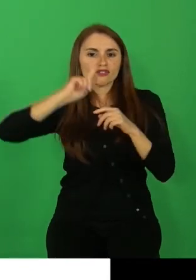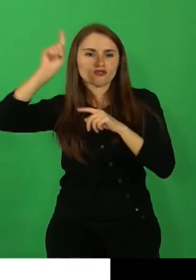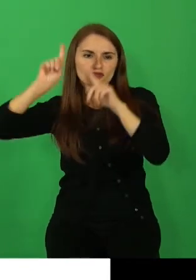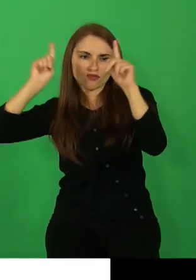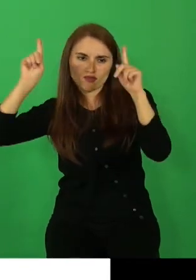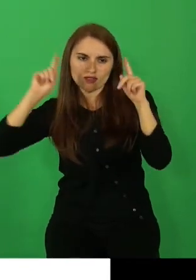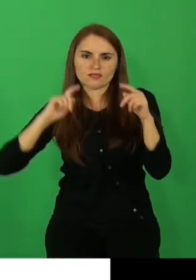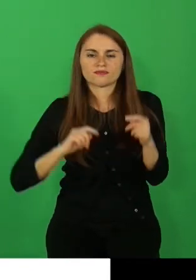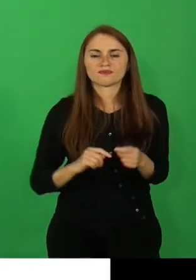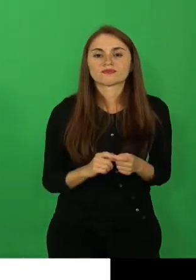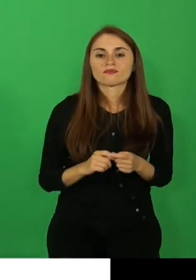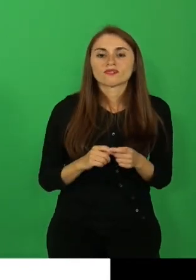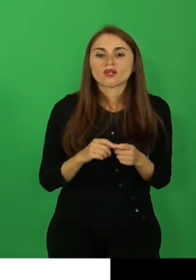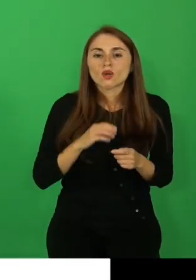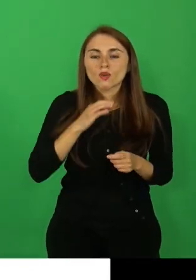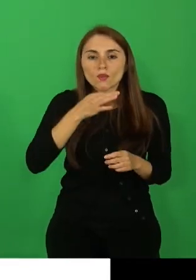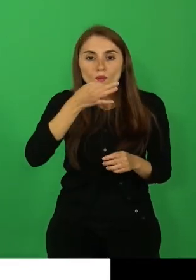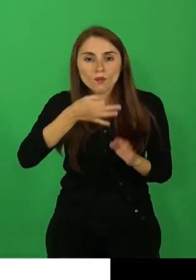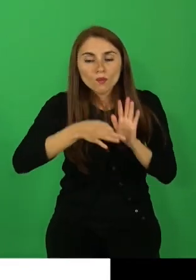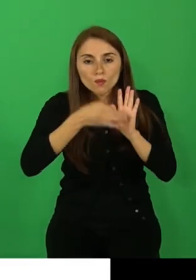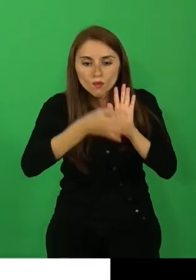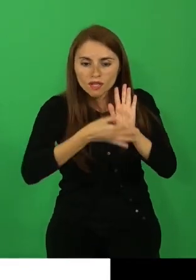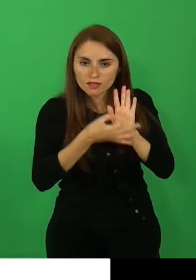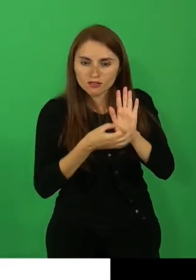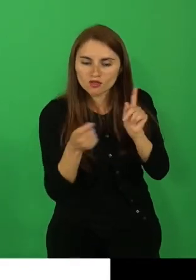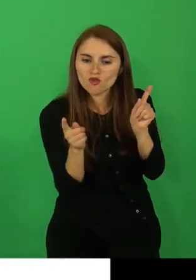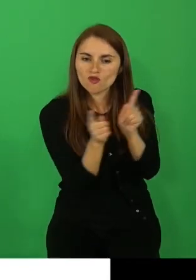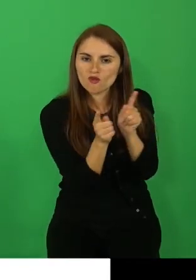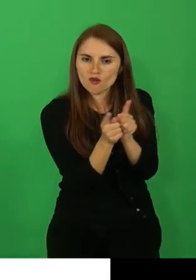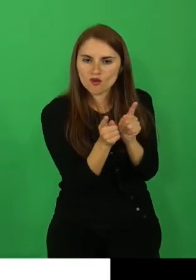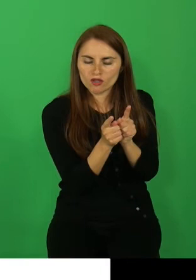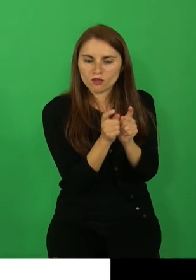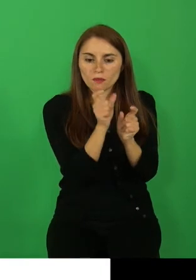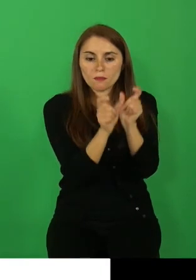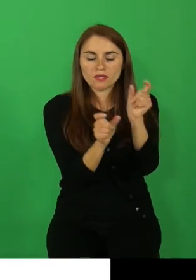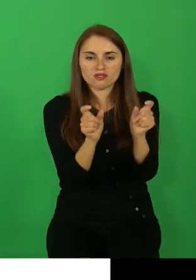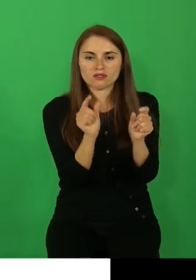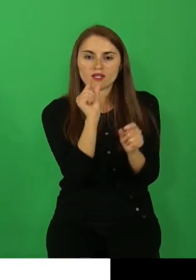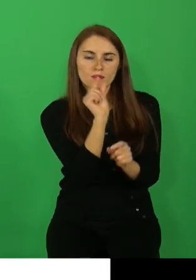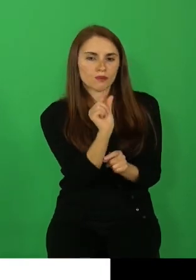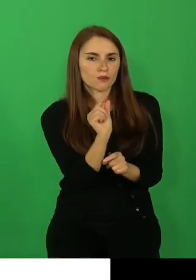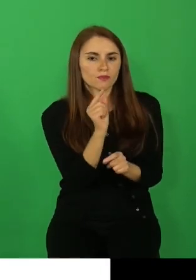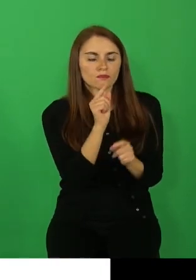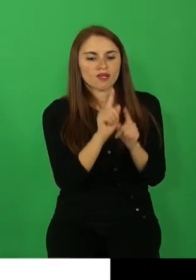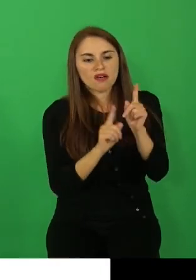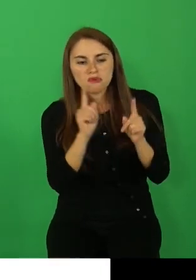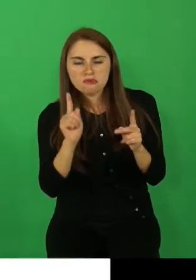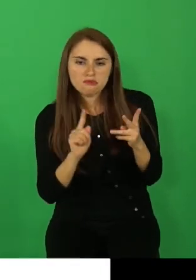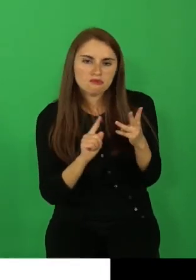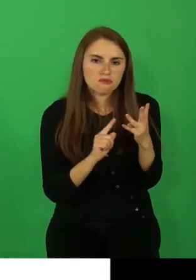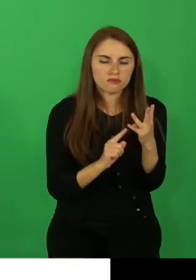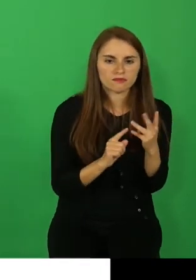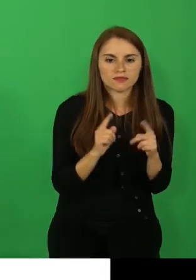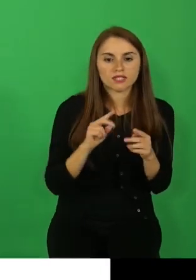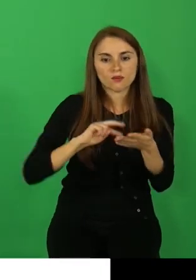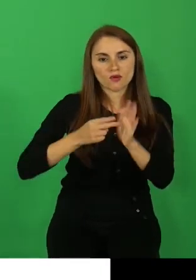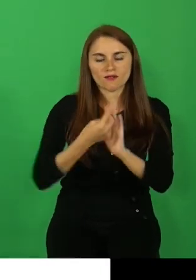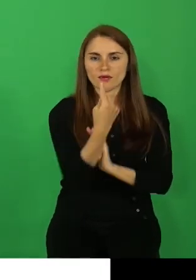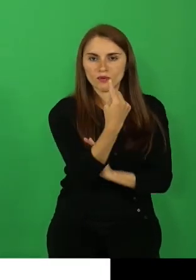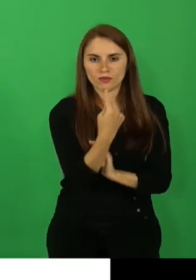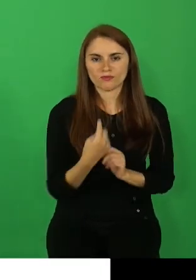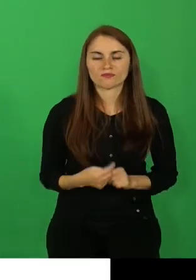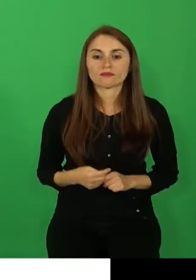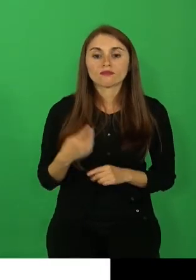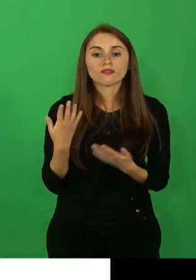dioses. Cuentos, relatos breves, con escasos personajes y con un solo conflicto.